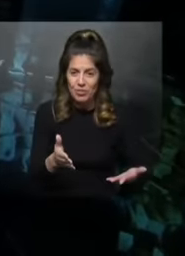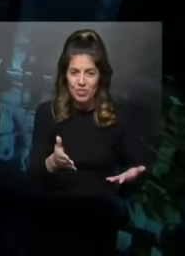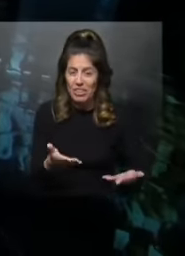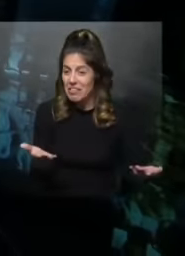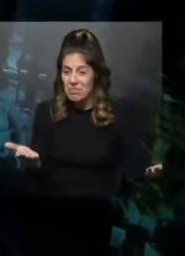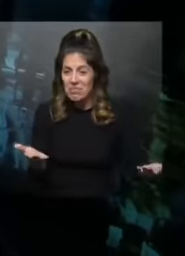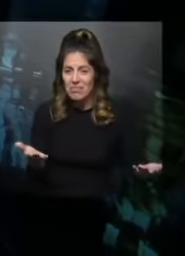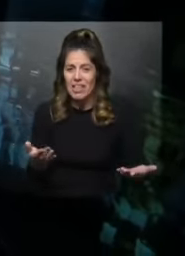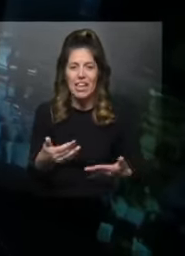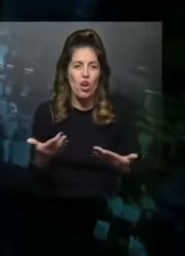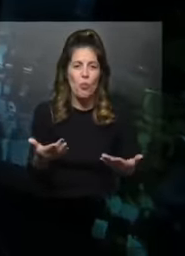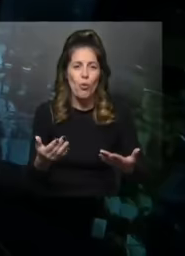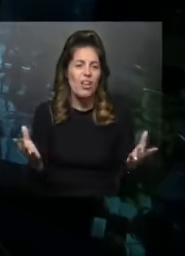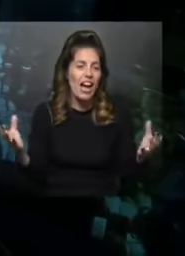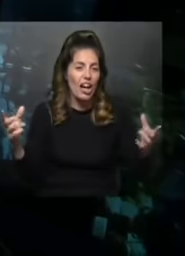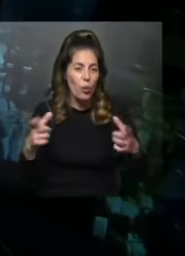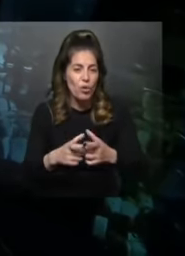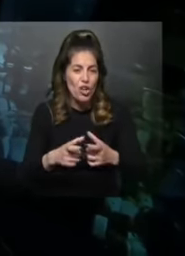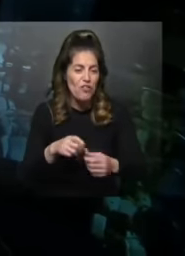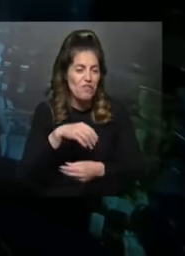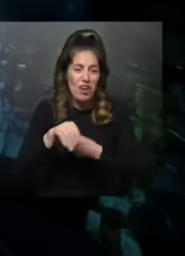como una gran reunión familiar.